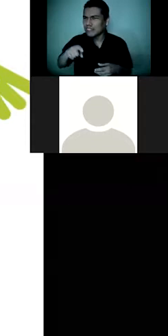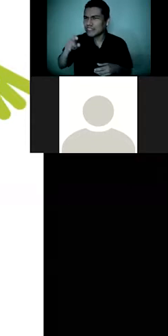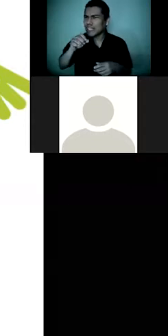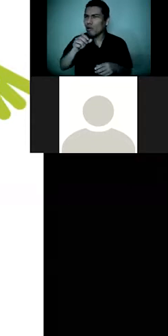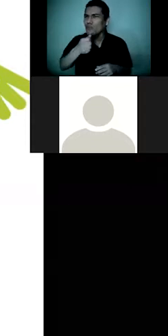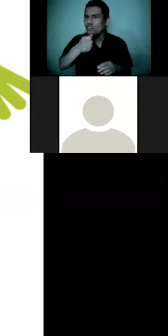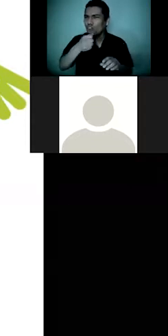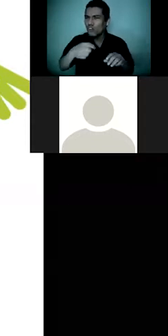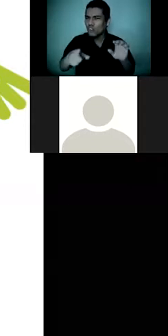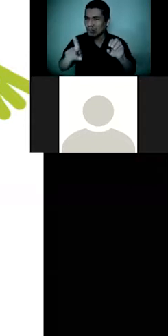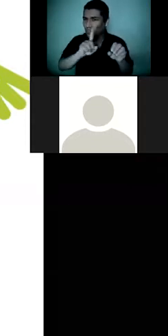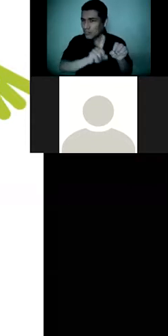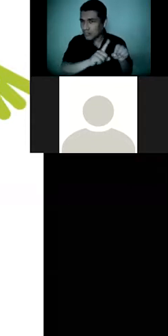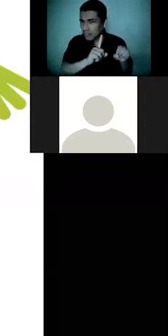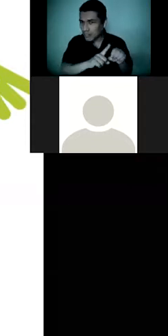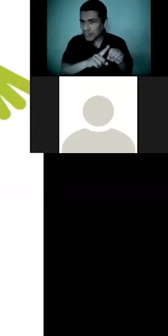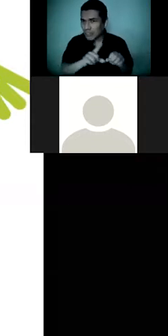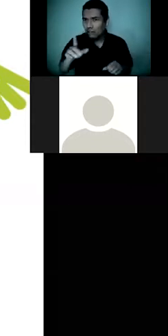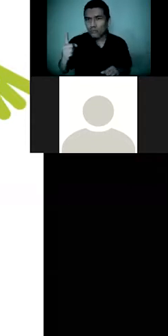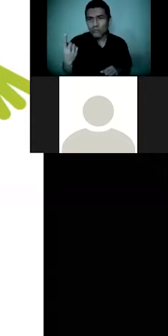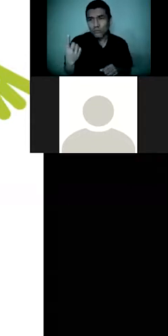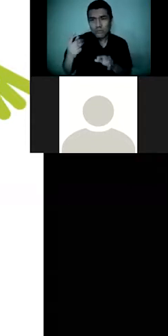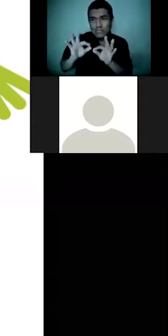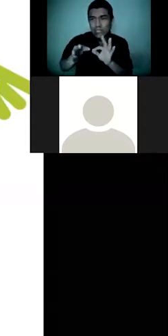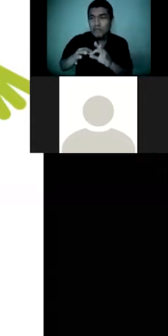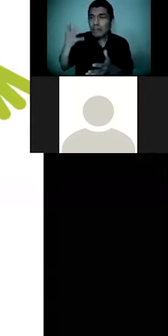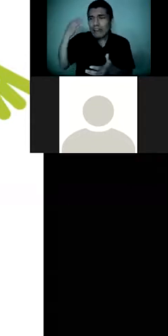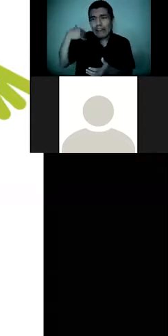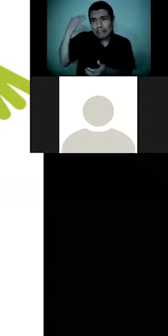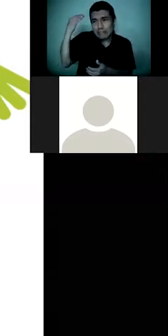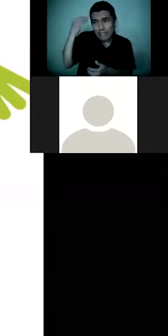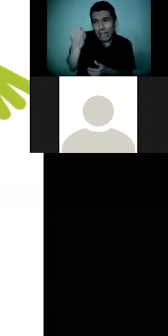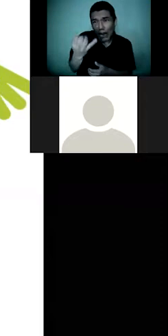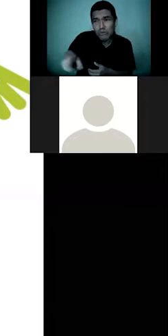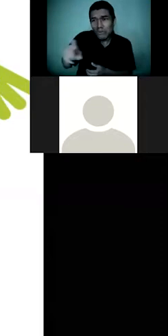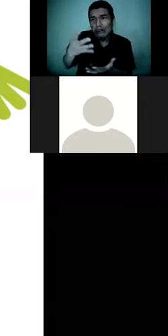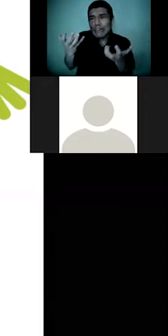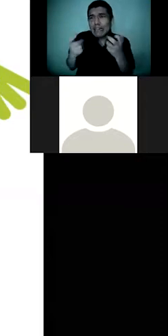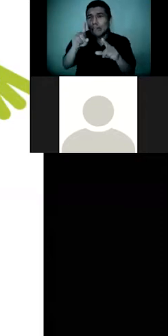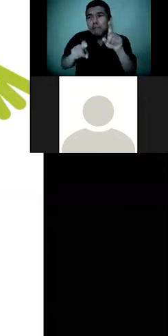Perdón. ¿El micrófono?